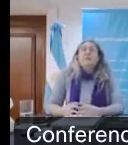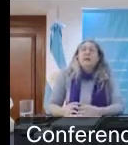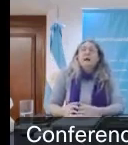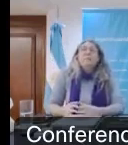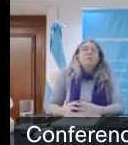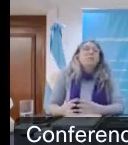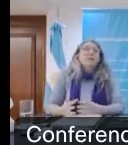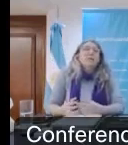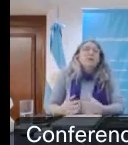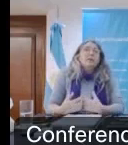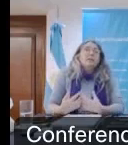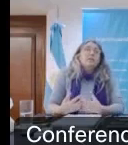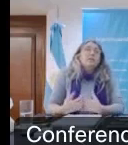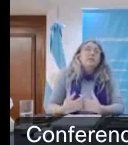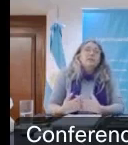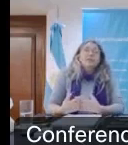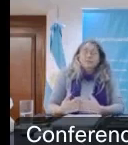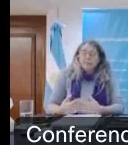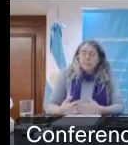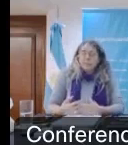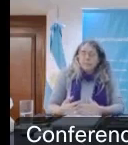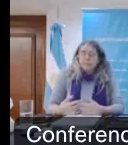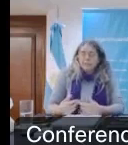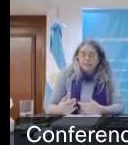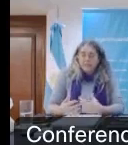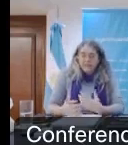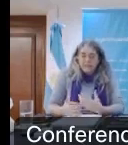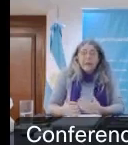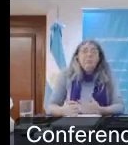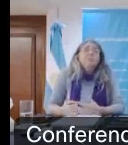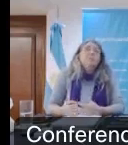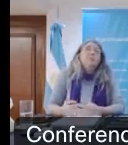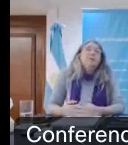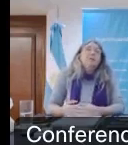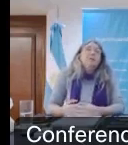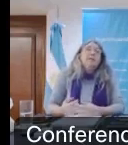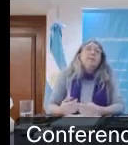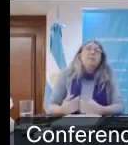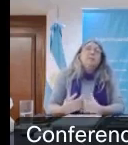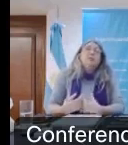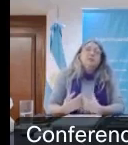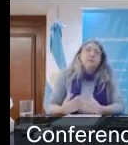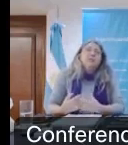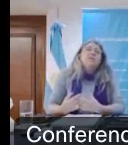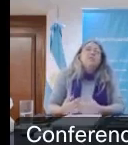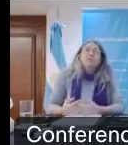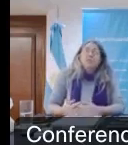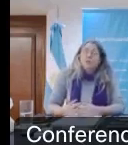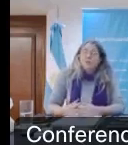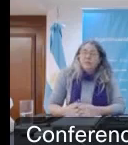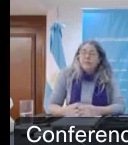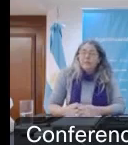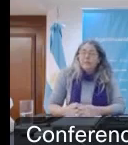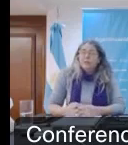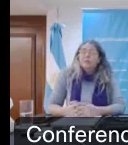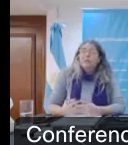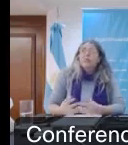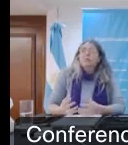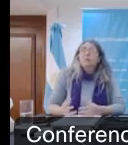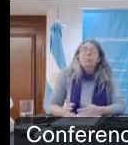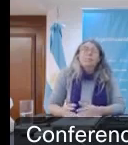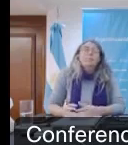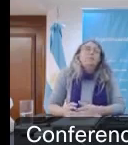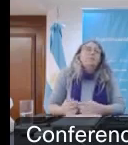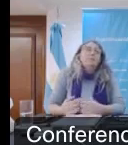realmente a poner un encuadre a todos esos reclamos, que, bueno, los tratamientos para personas